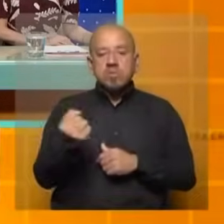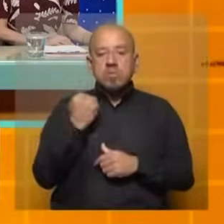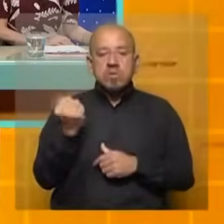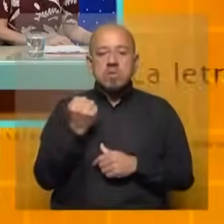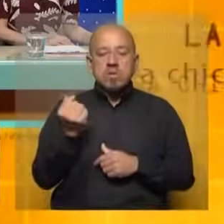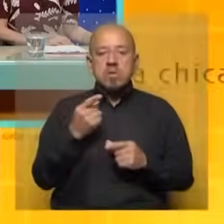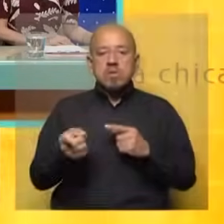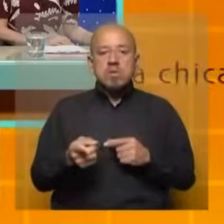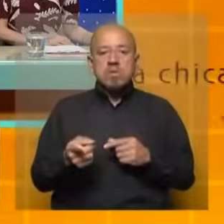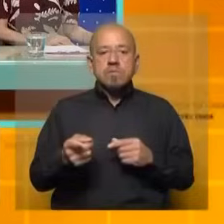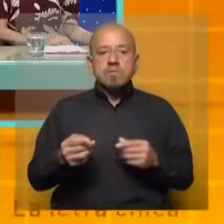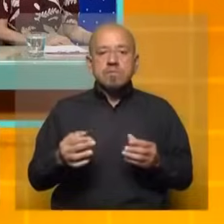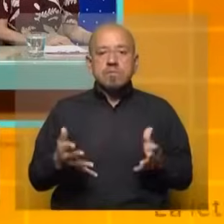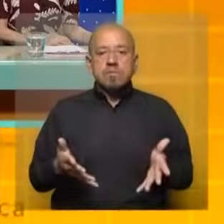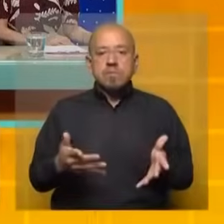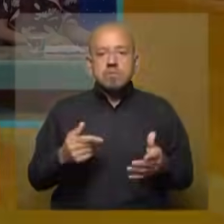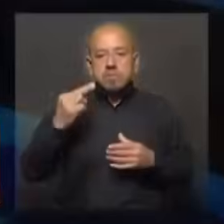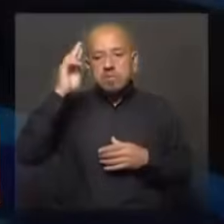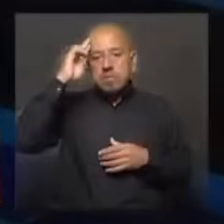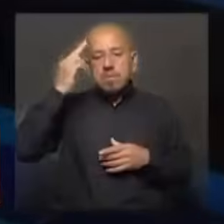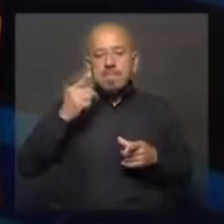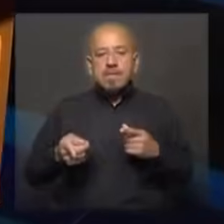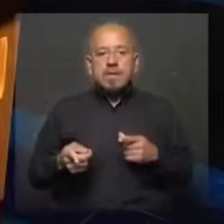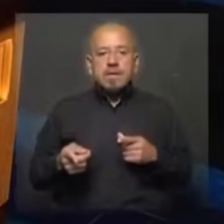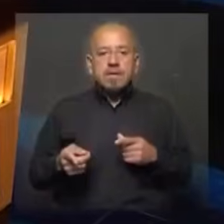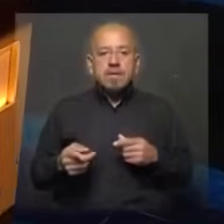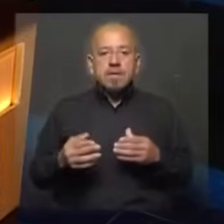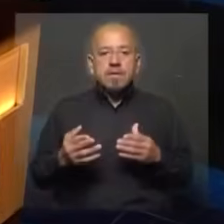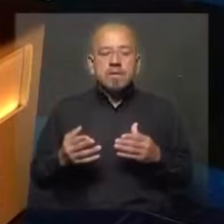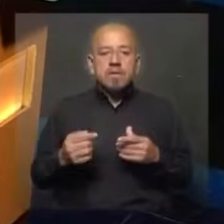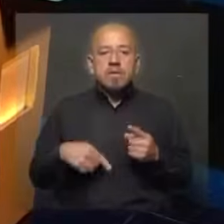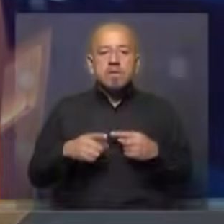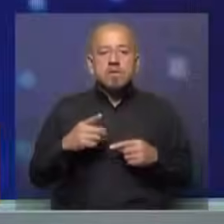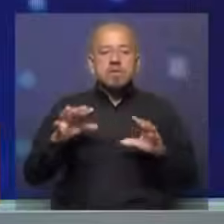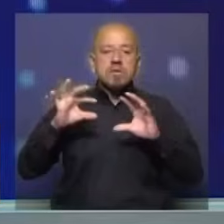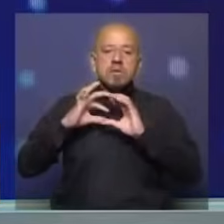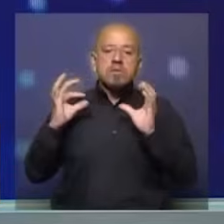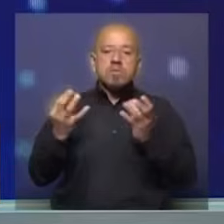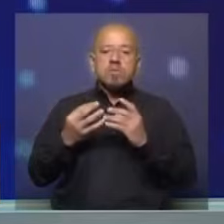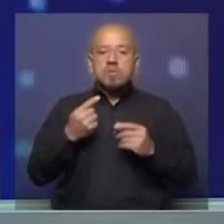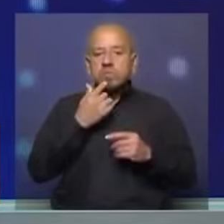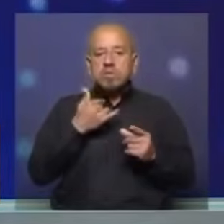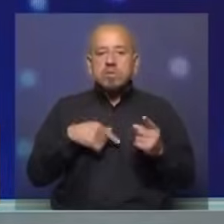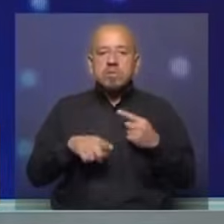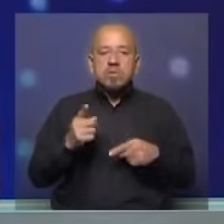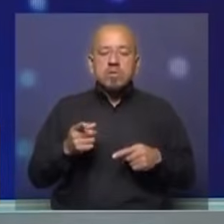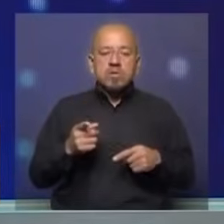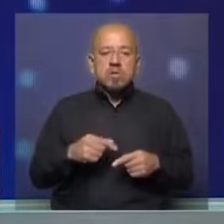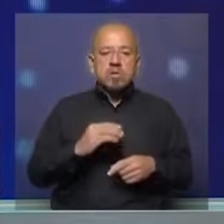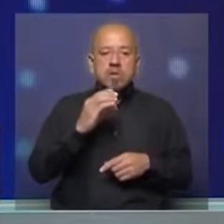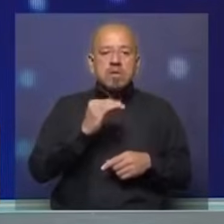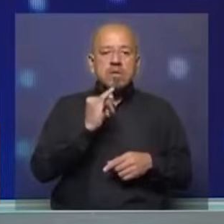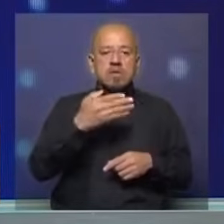de capítulos inexplorados por Uruguay que son demandados en el mundo. Por ejemplo, la